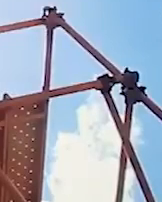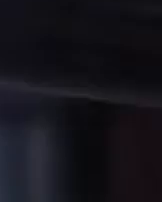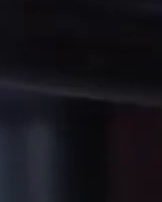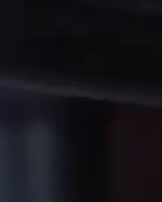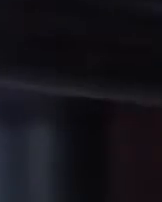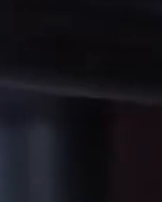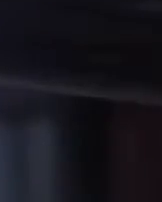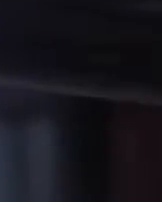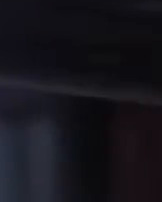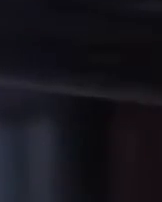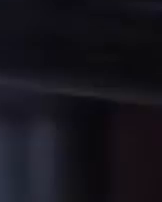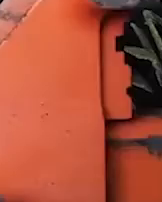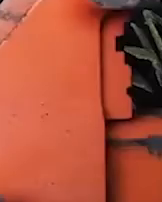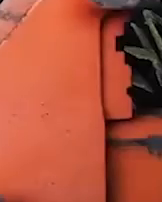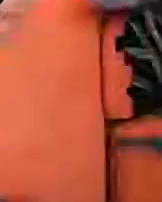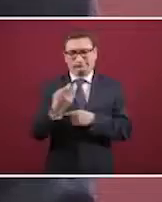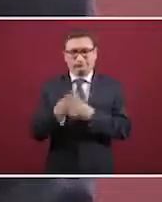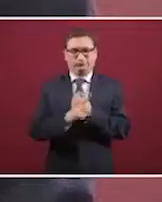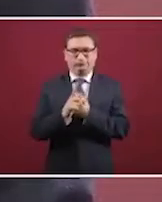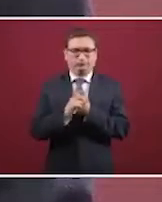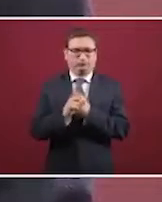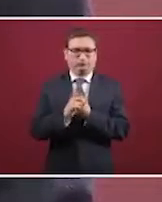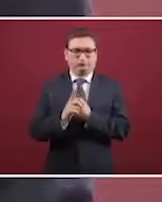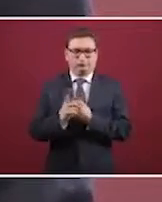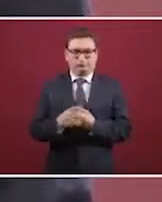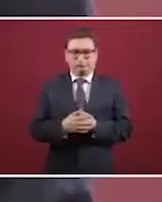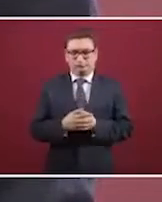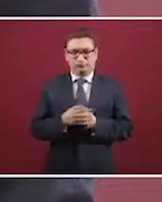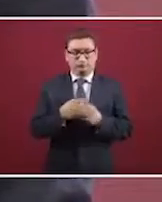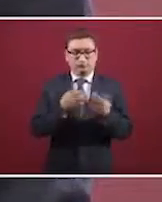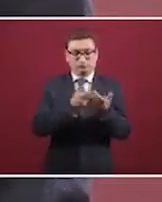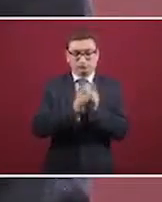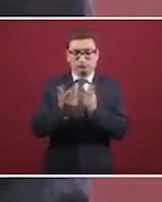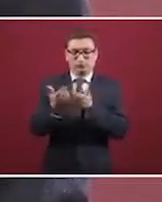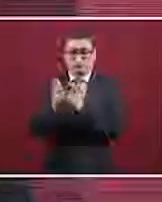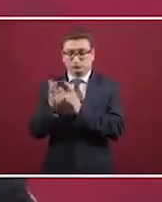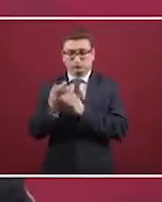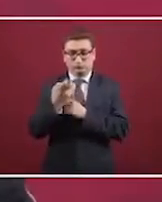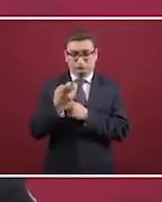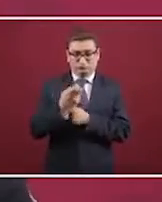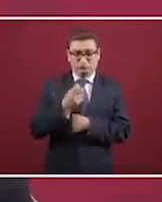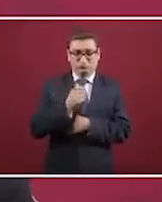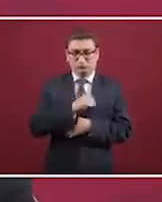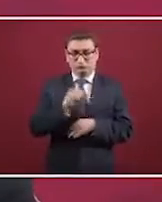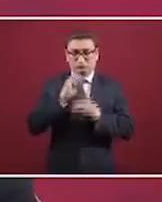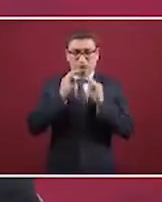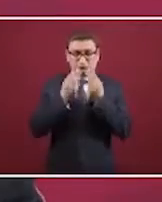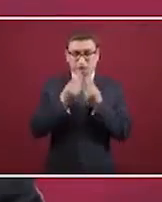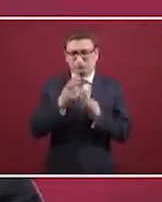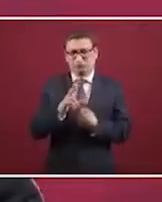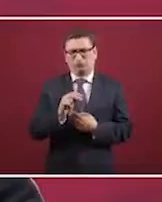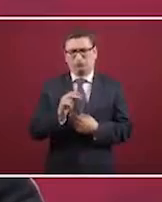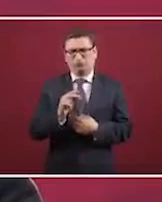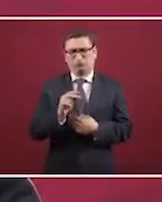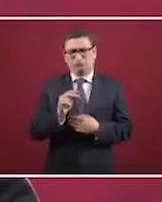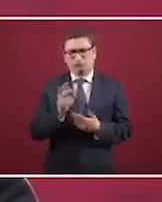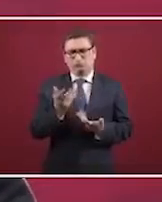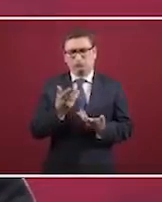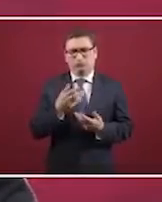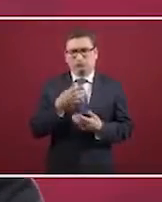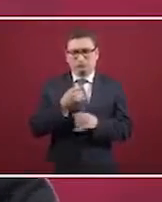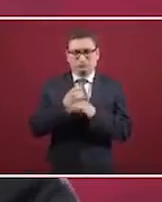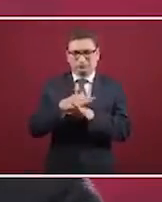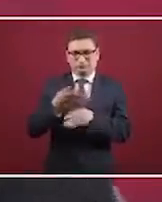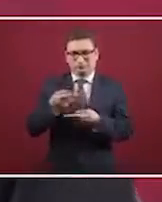de gasoductos a fin de negociar un arreglo con la comisión de electricidad la finalidad es lograr un acuerdo en su diferendo sobre diversos contratos